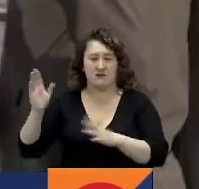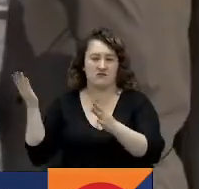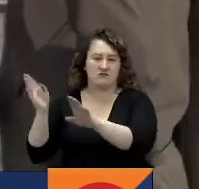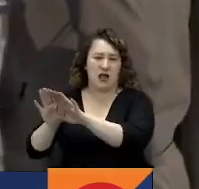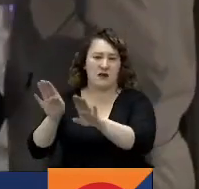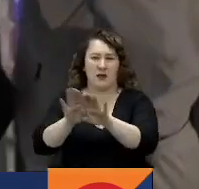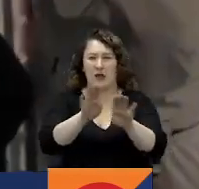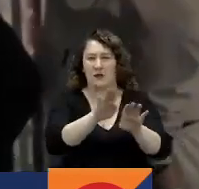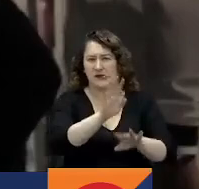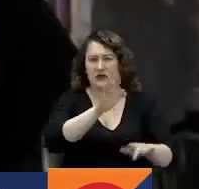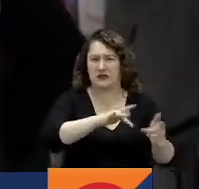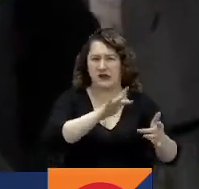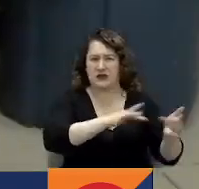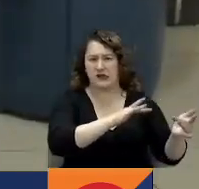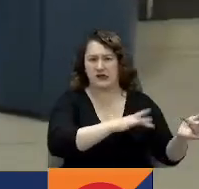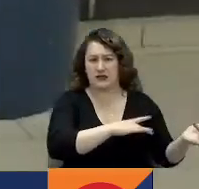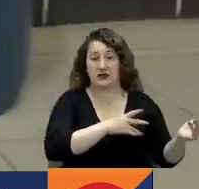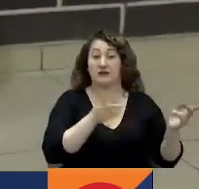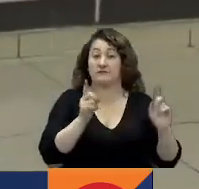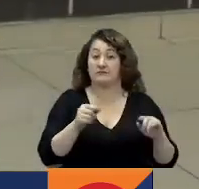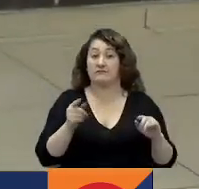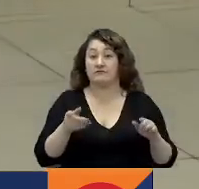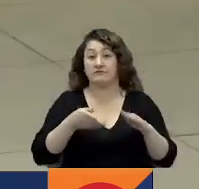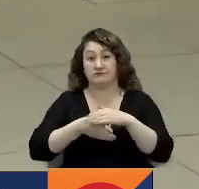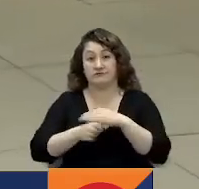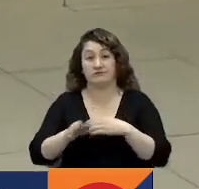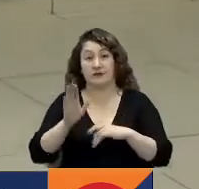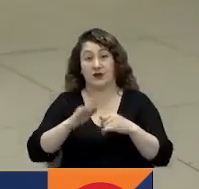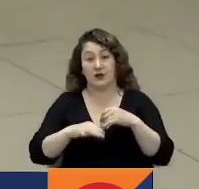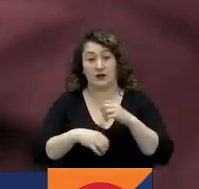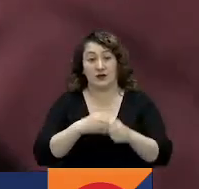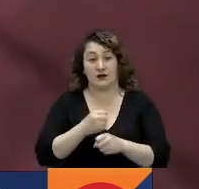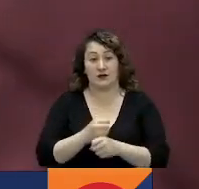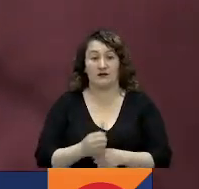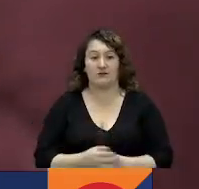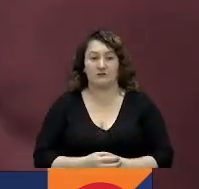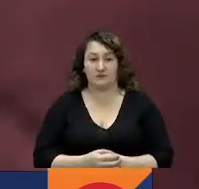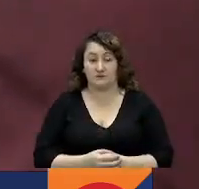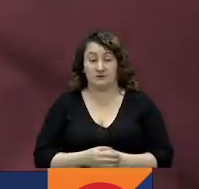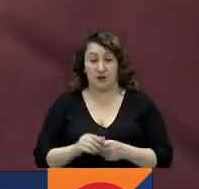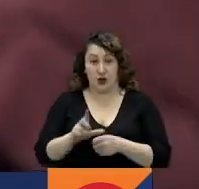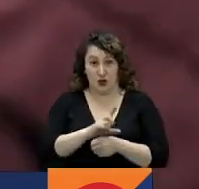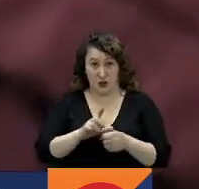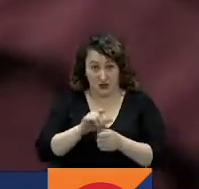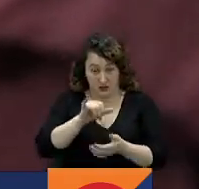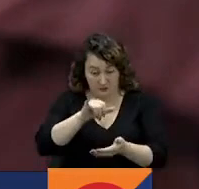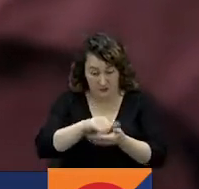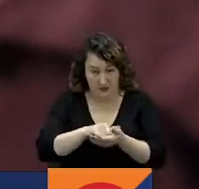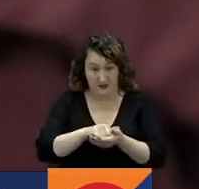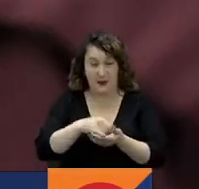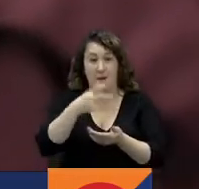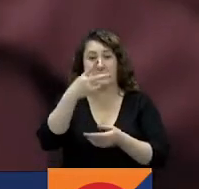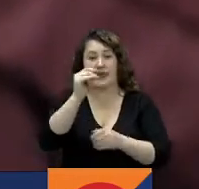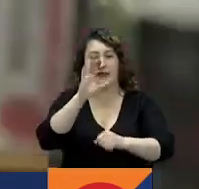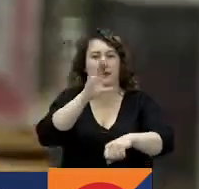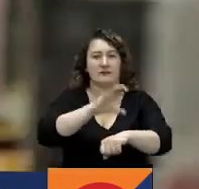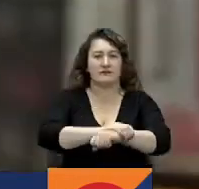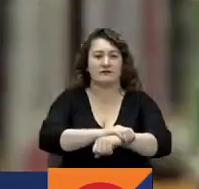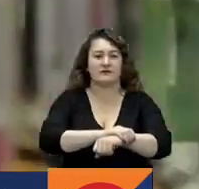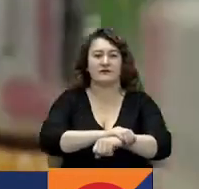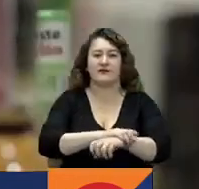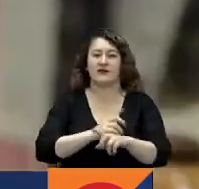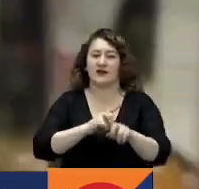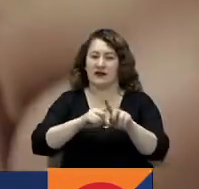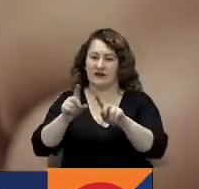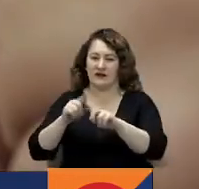varias irregularidades y por permitir el ingreso a menores de edad. En esta misma localidad se realizaron otras 20 capturas por